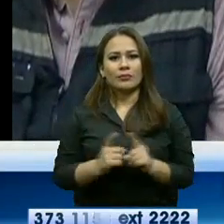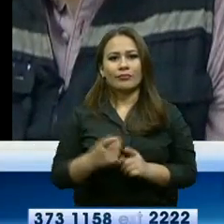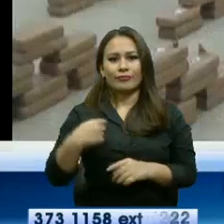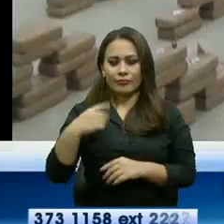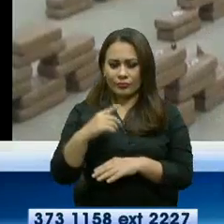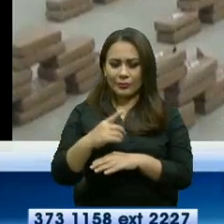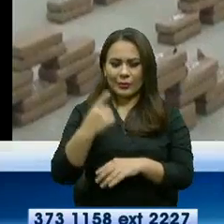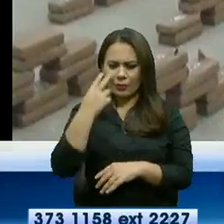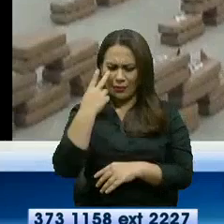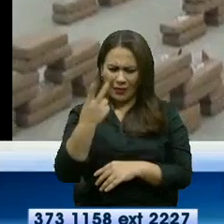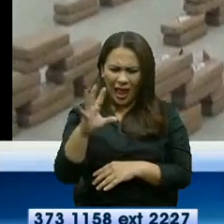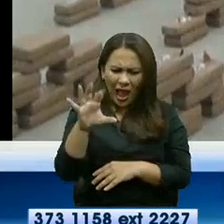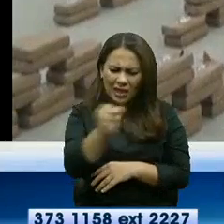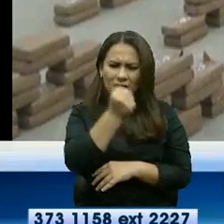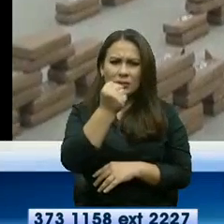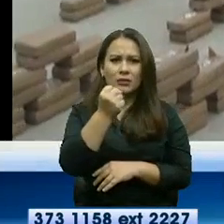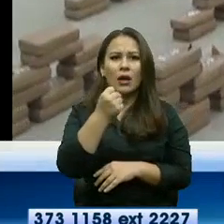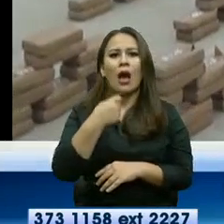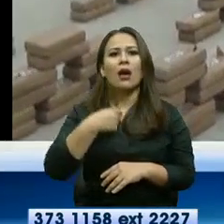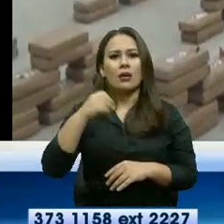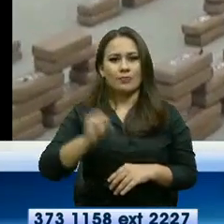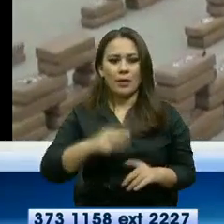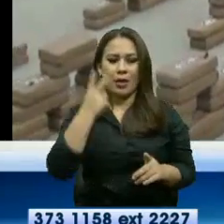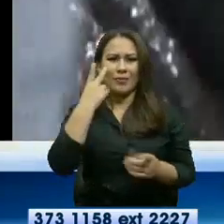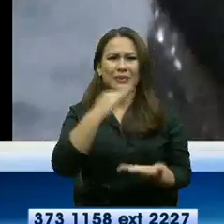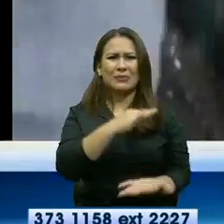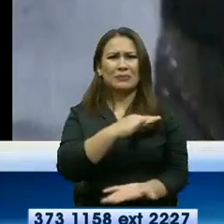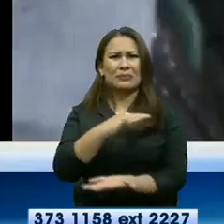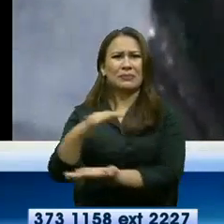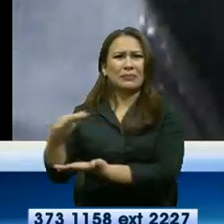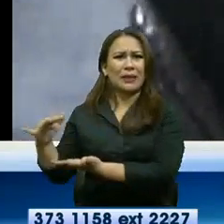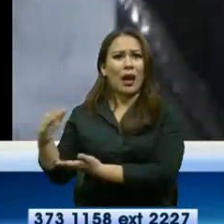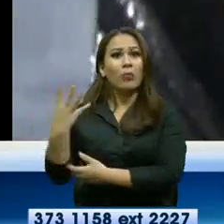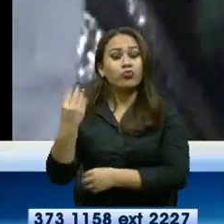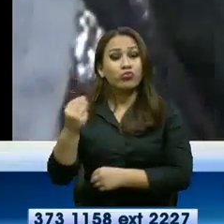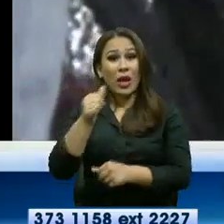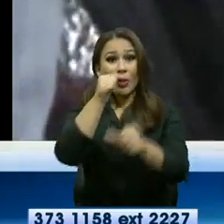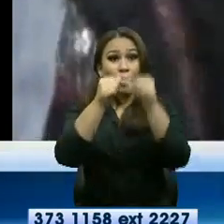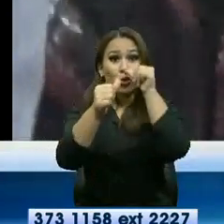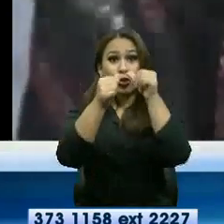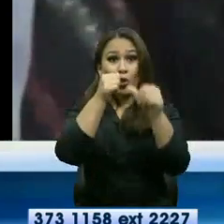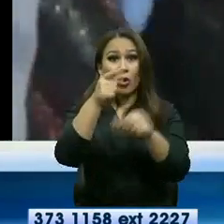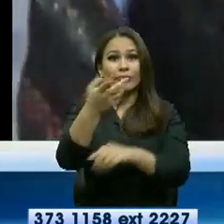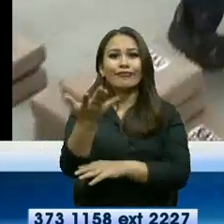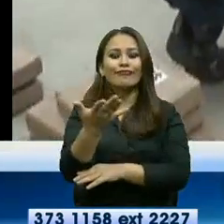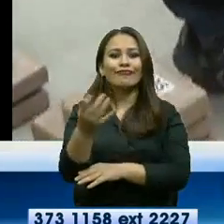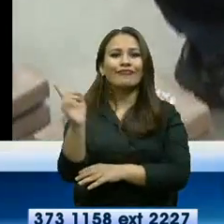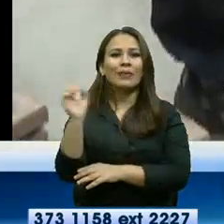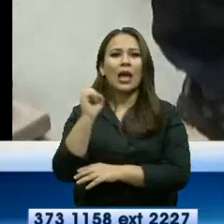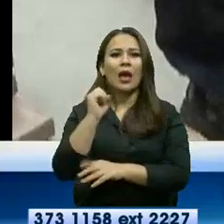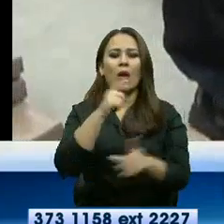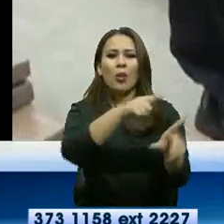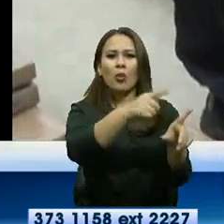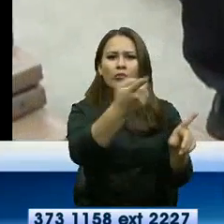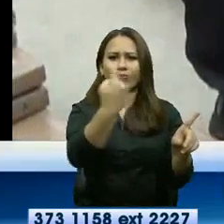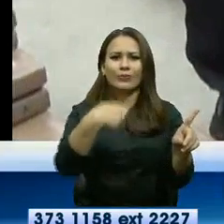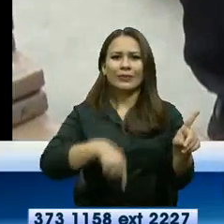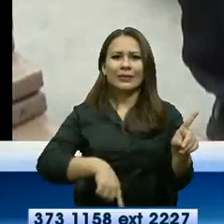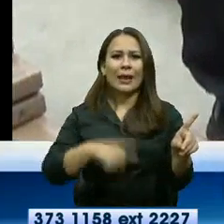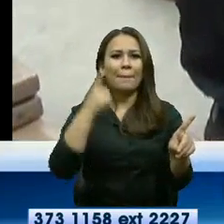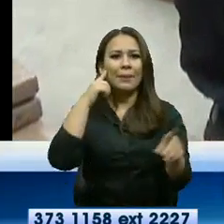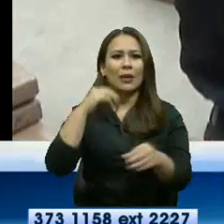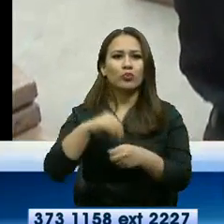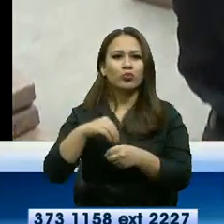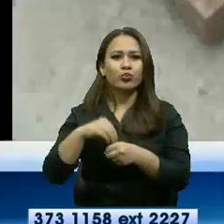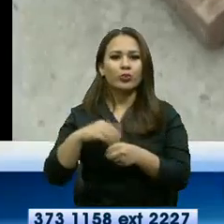GPS. Según las investigaciones preliminares, una tonelada 796 kilos habrían sido ingresadas a la zona para ser encaletadas